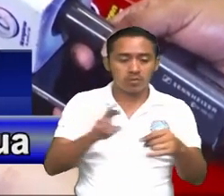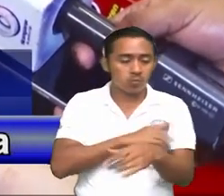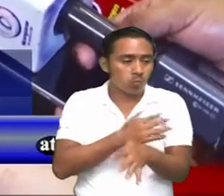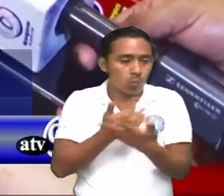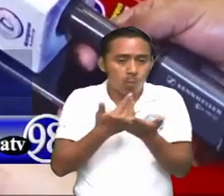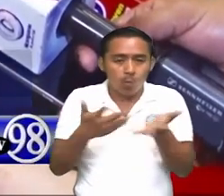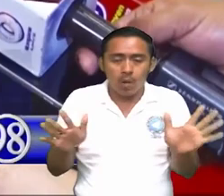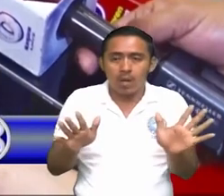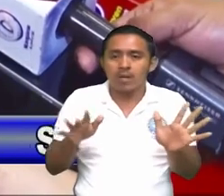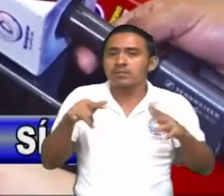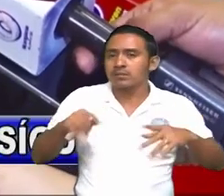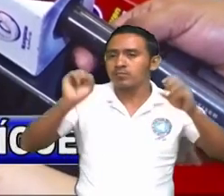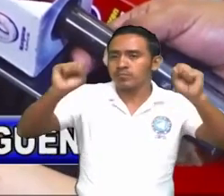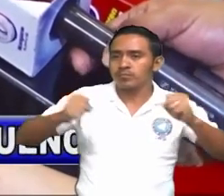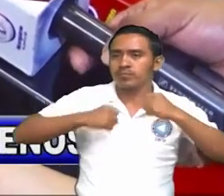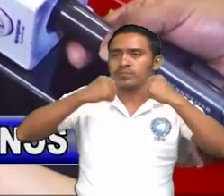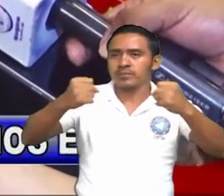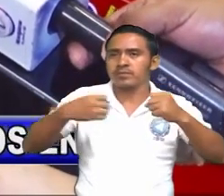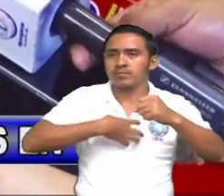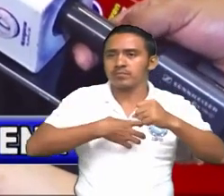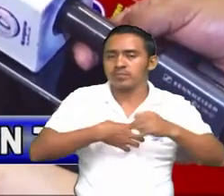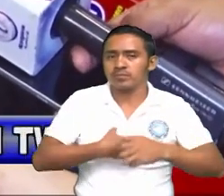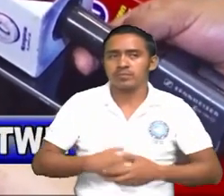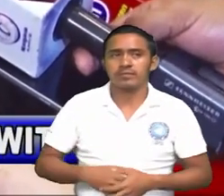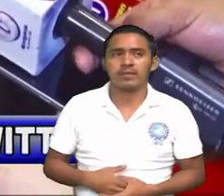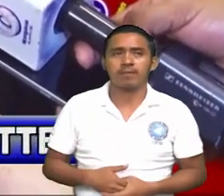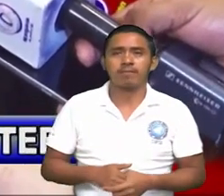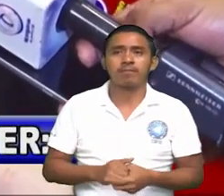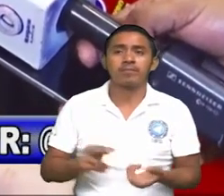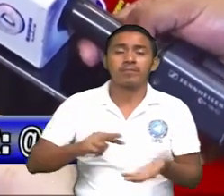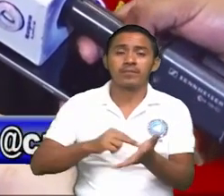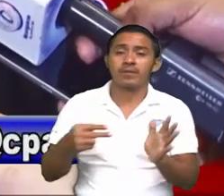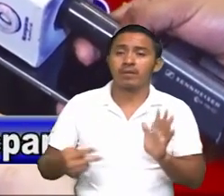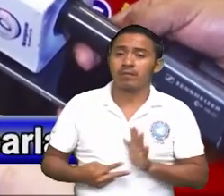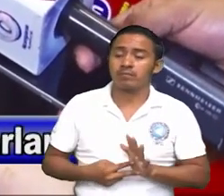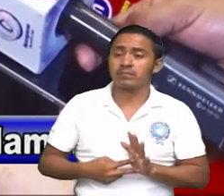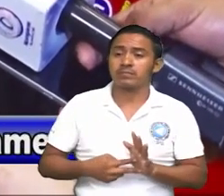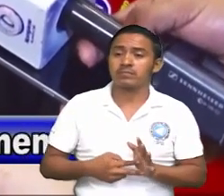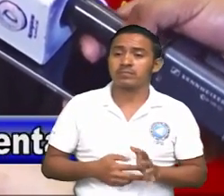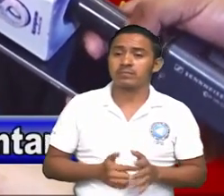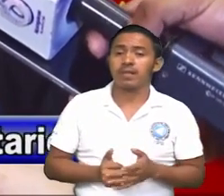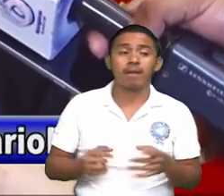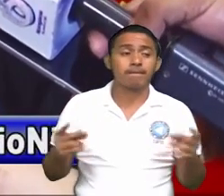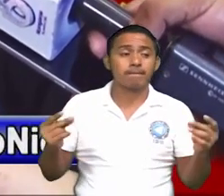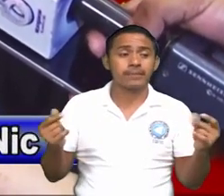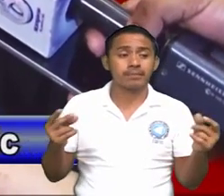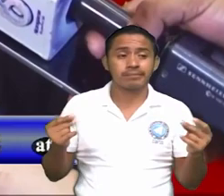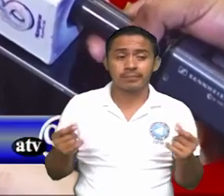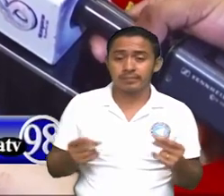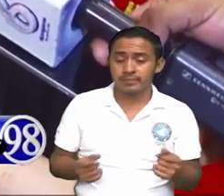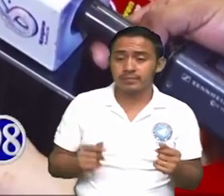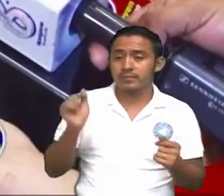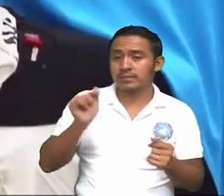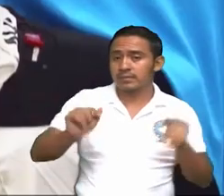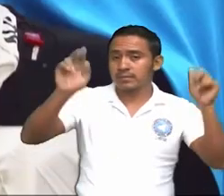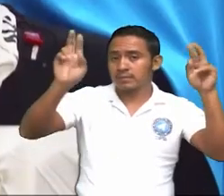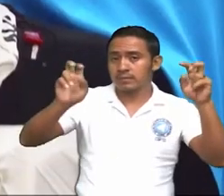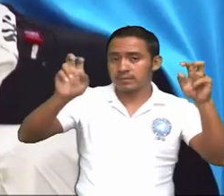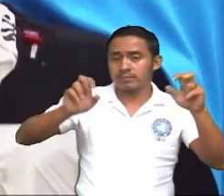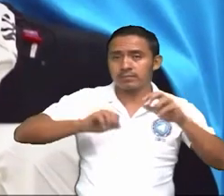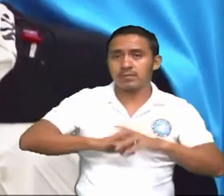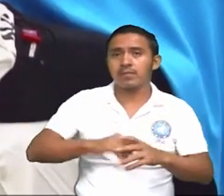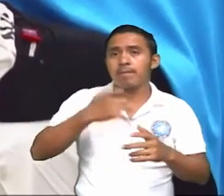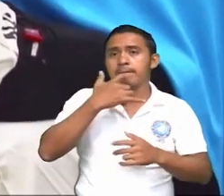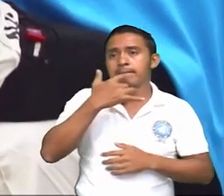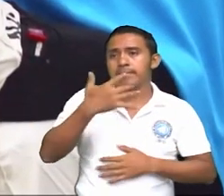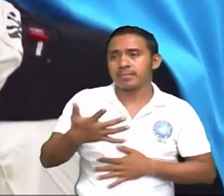y esté fortaleciéndose, es señal de que hay una priorización a este tema